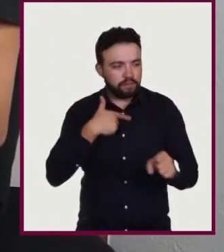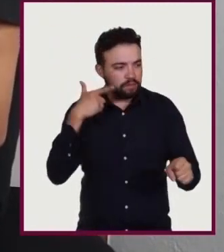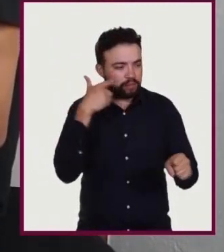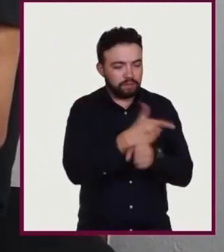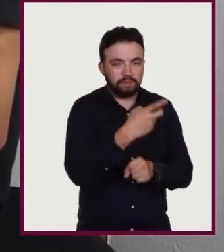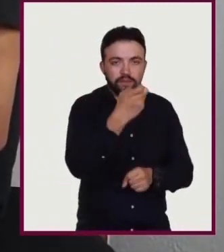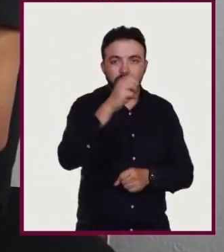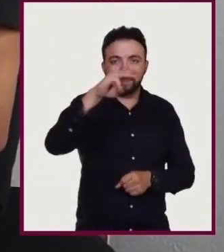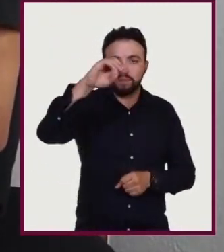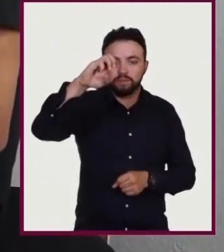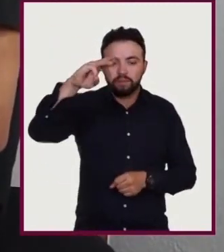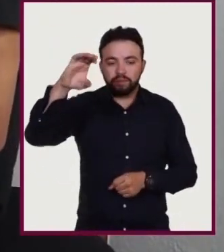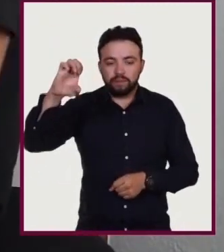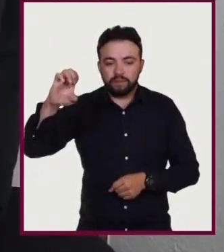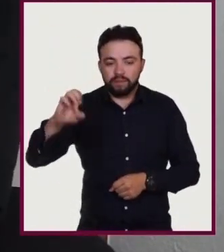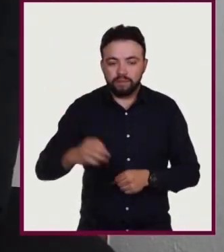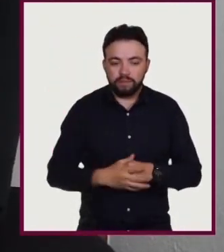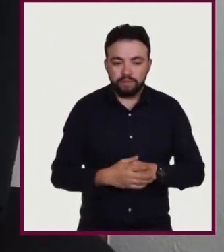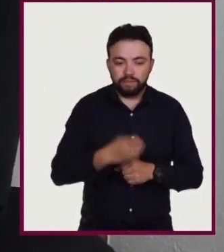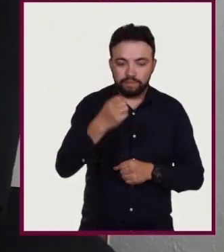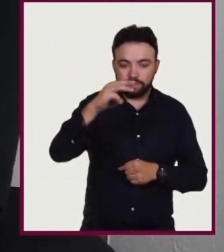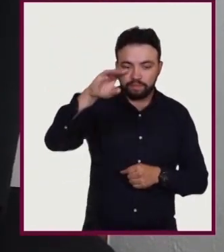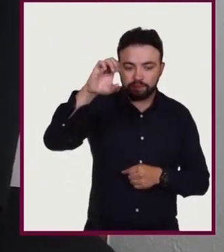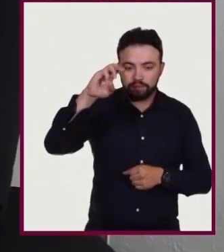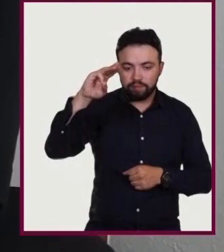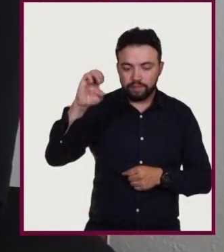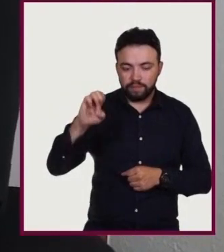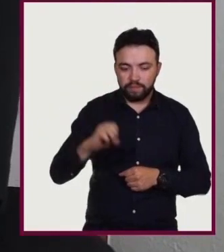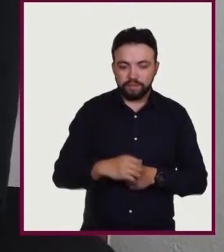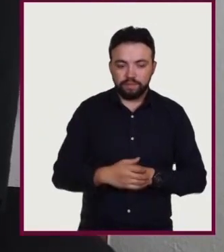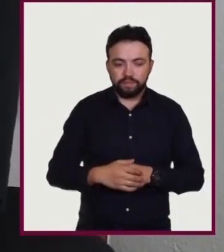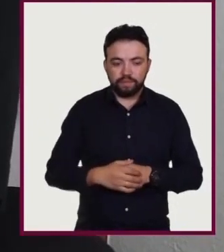de Chimps, que es un meme en donde